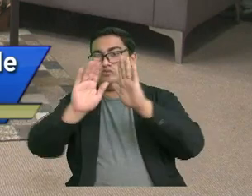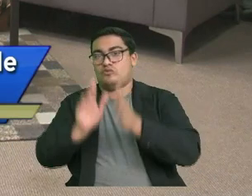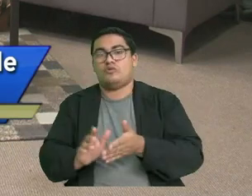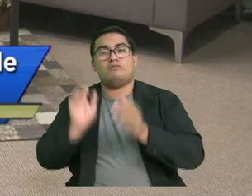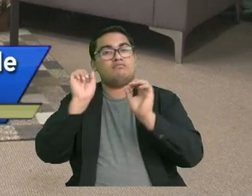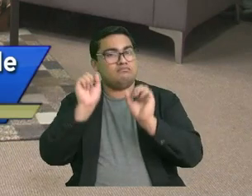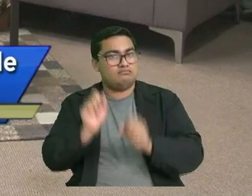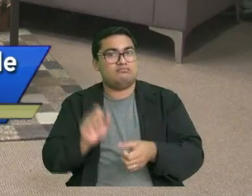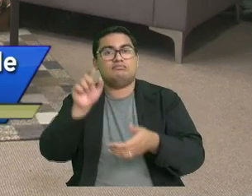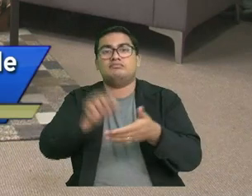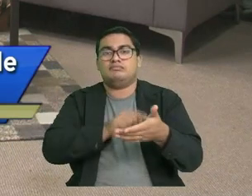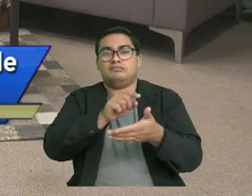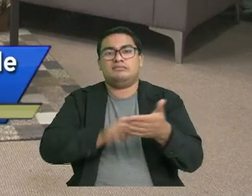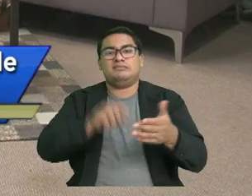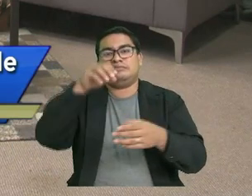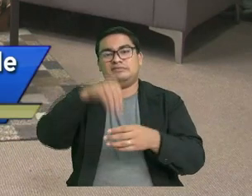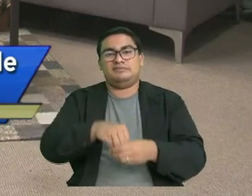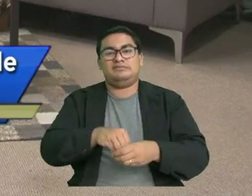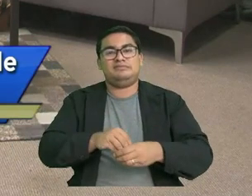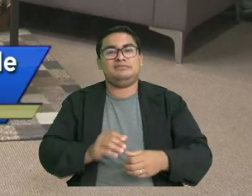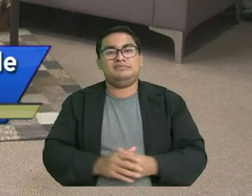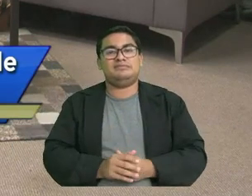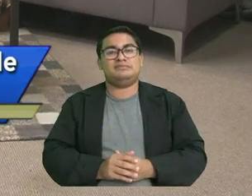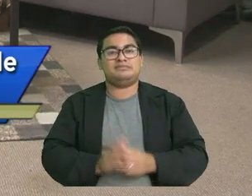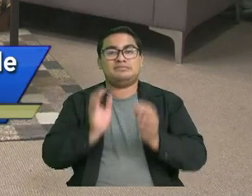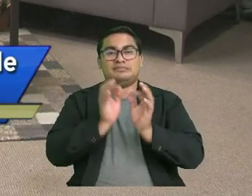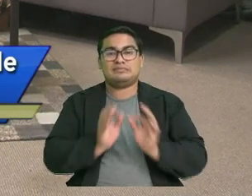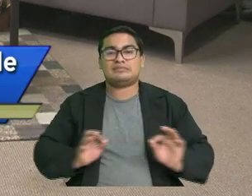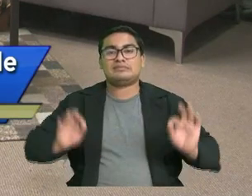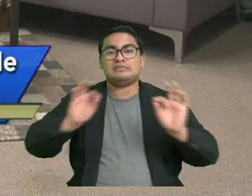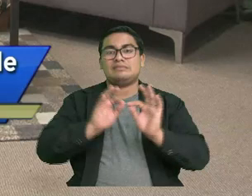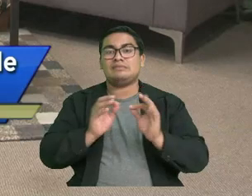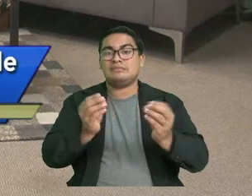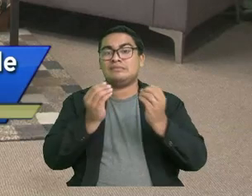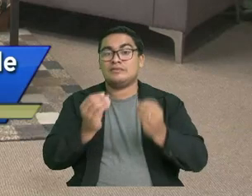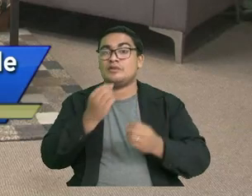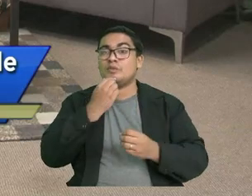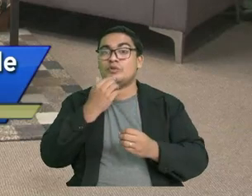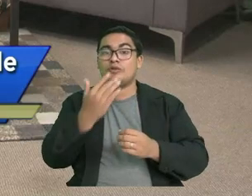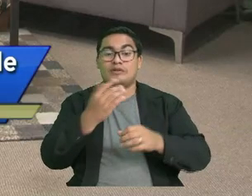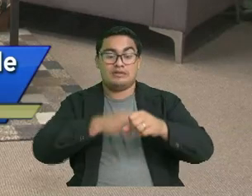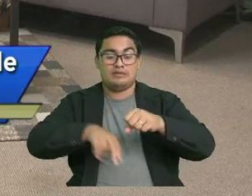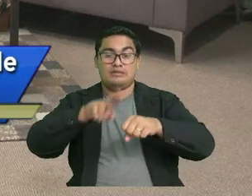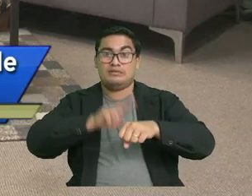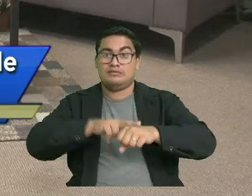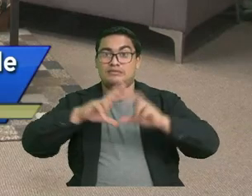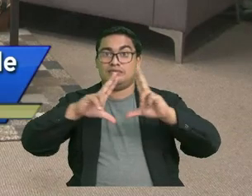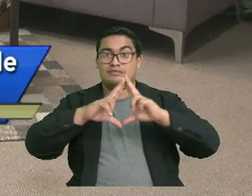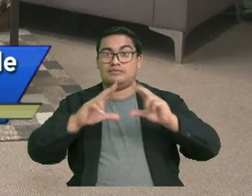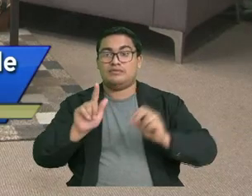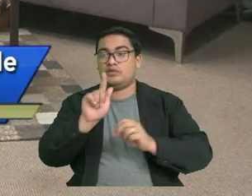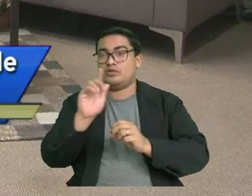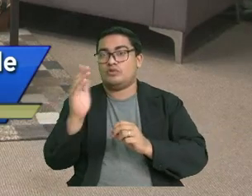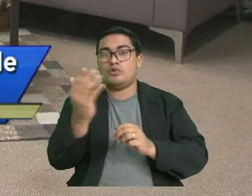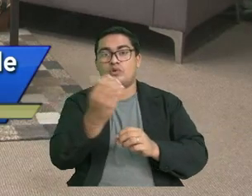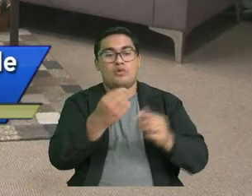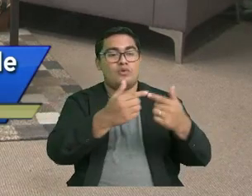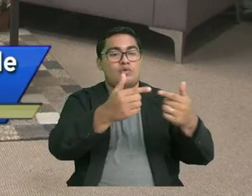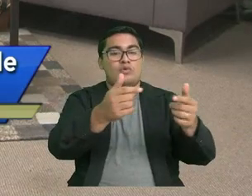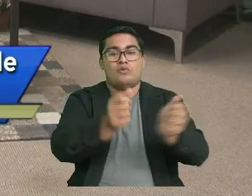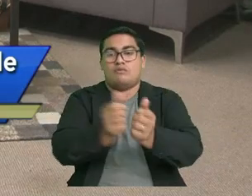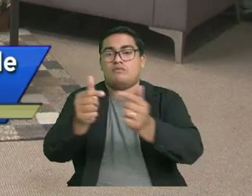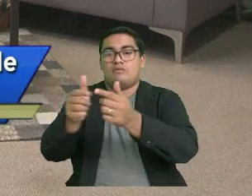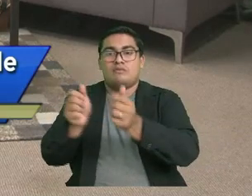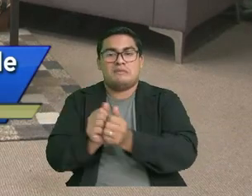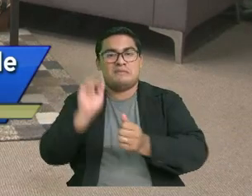las candidaturas. Entonces eso es muy importante porque a nivel nacional todos los partidos políticos deben de cumplir